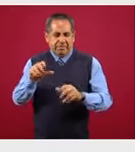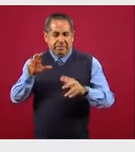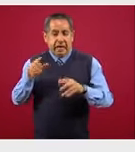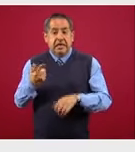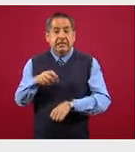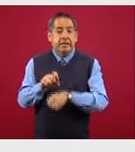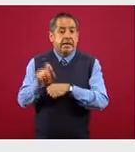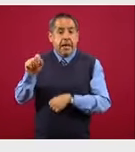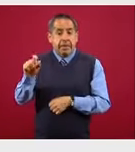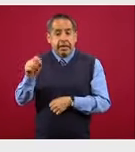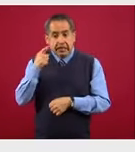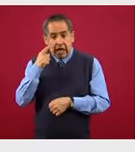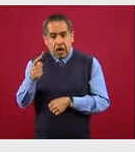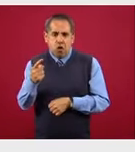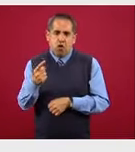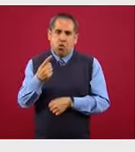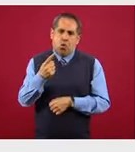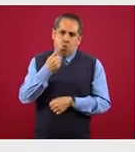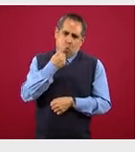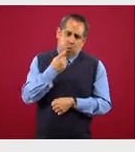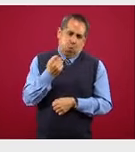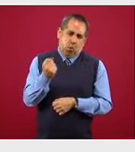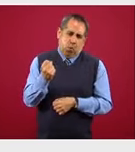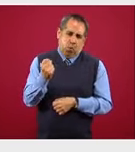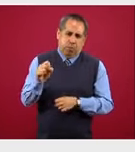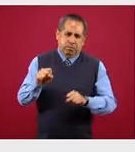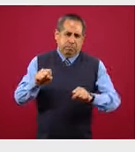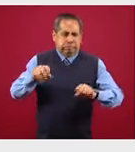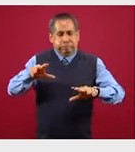semana 20 ya hay municipios que alcanzan la tasa más alta